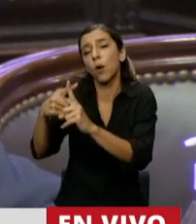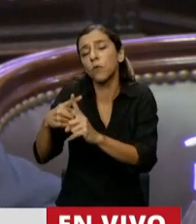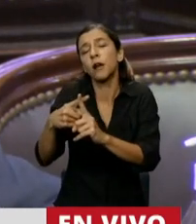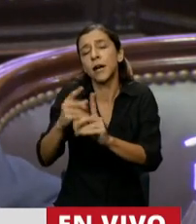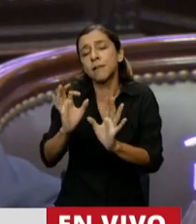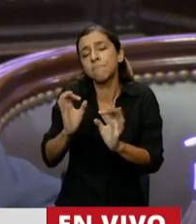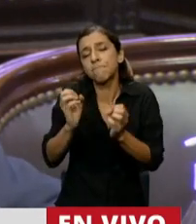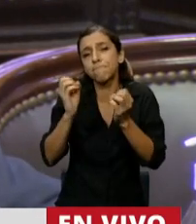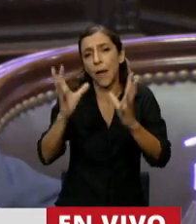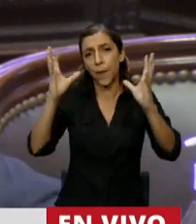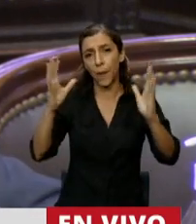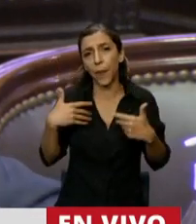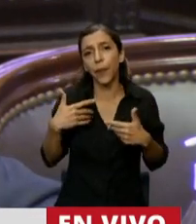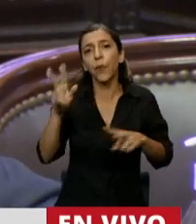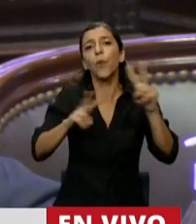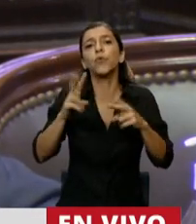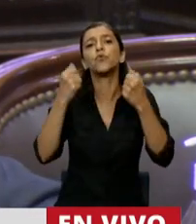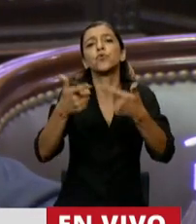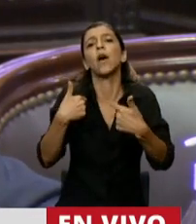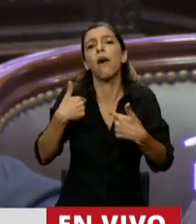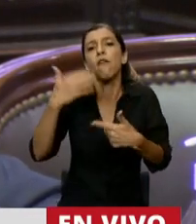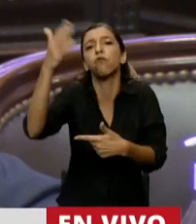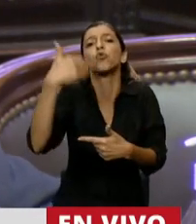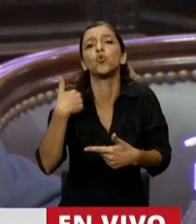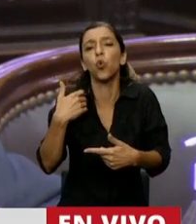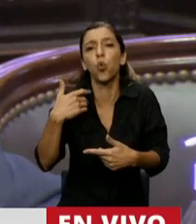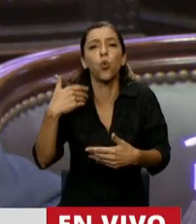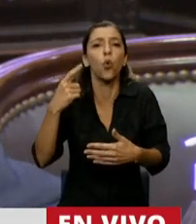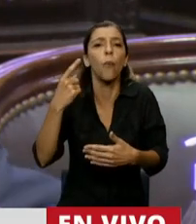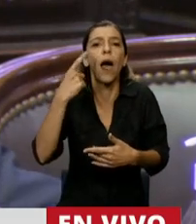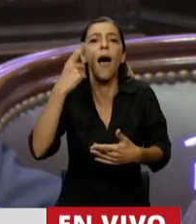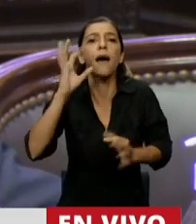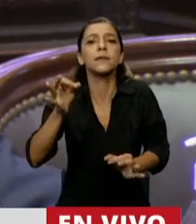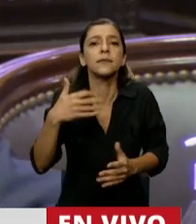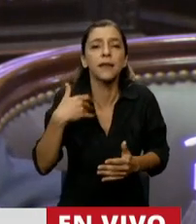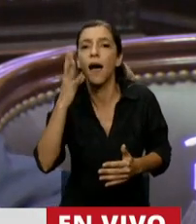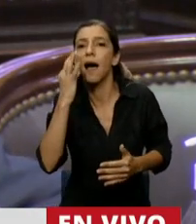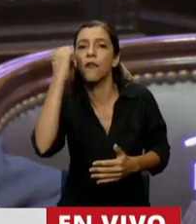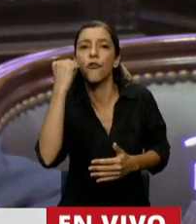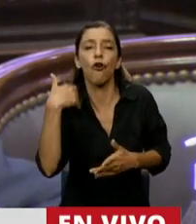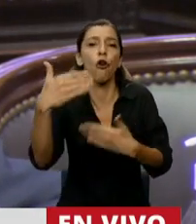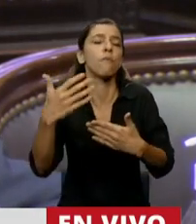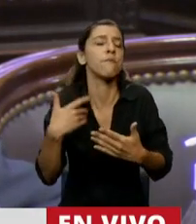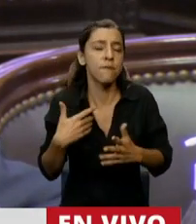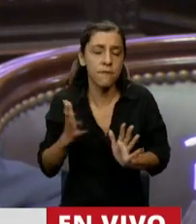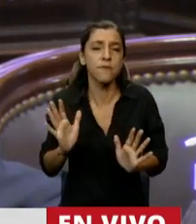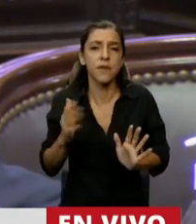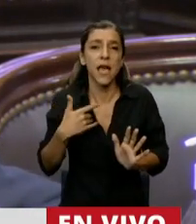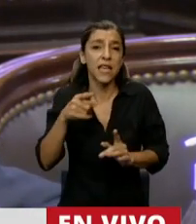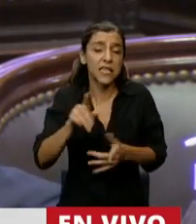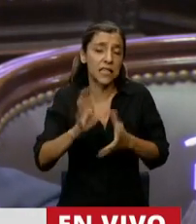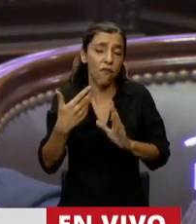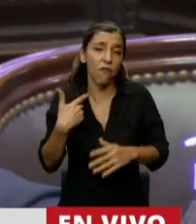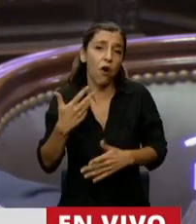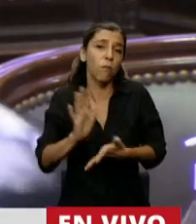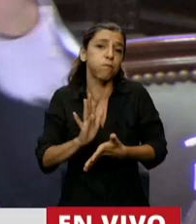una fórmula que mira la economía que se puede recuperar de nuestro país. Y mirar en positivo es mirar una vida que